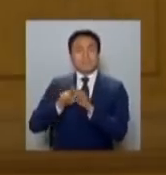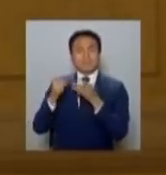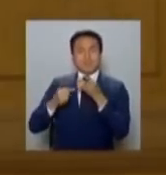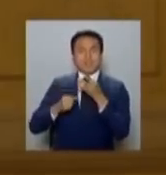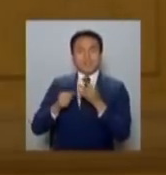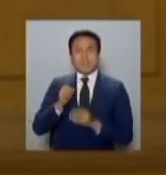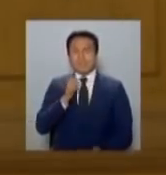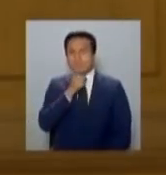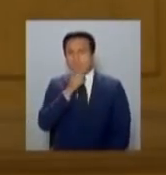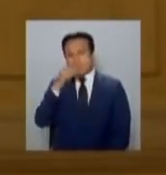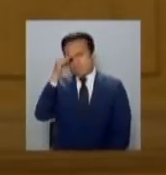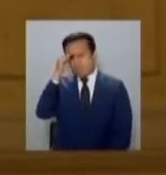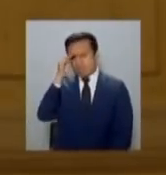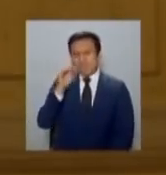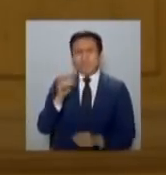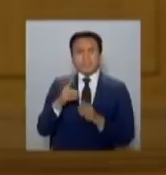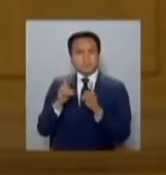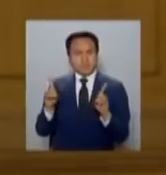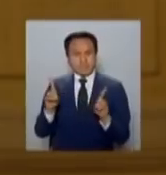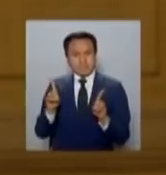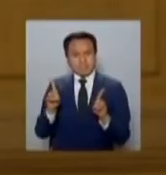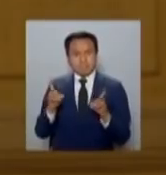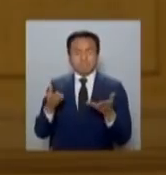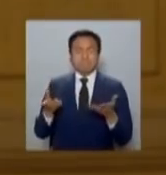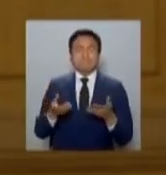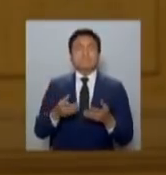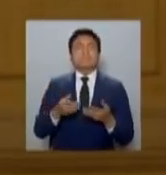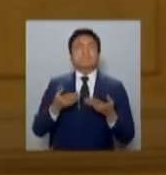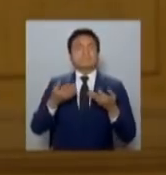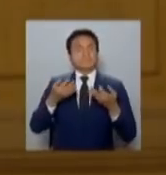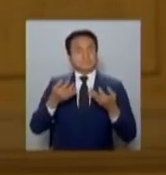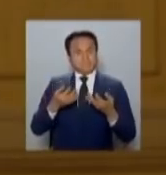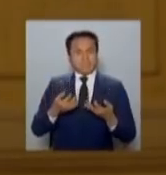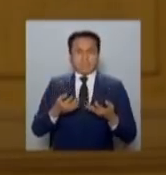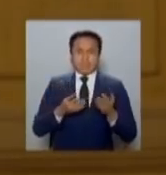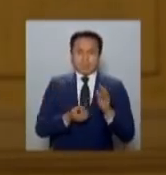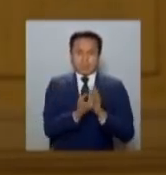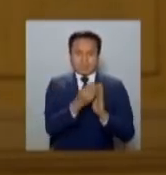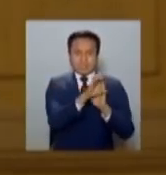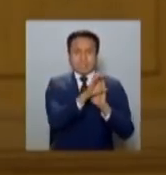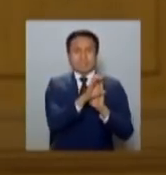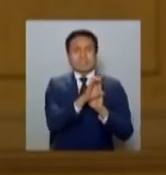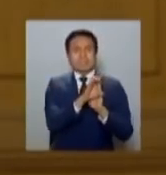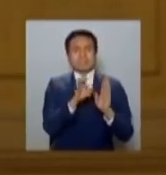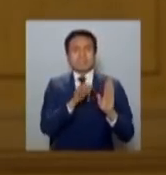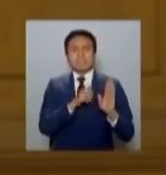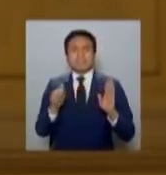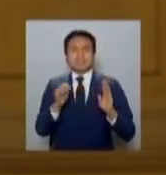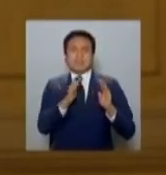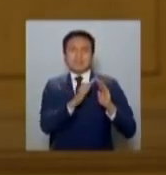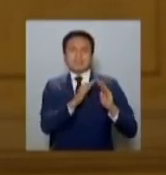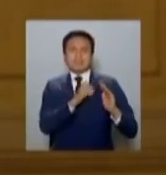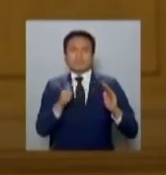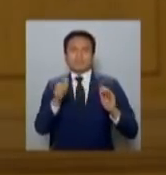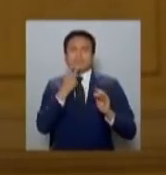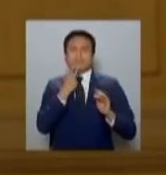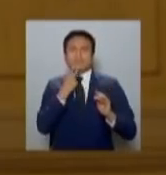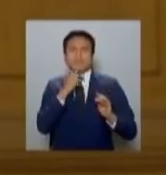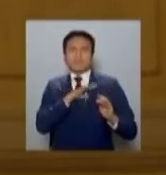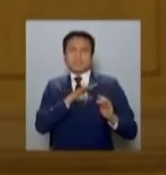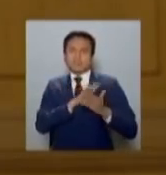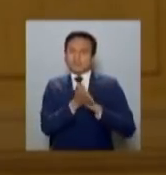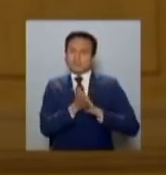instalarán definitivamente en La Moneda. Además, la coalición no dejó de llamar la atención la generosidad que tuvo el futuro mandatario con su propia